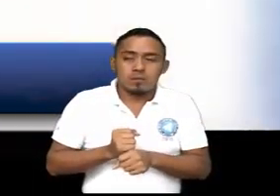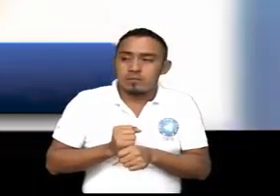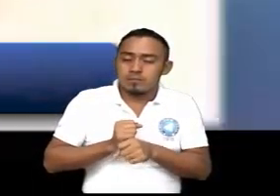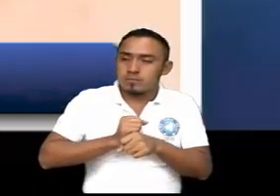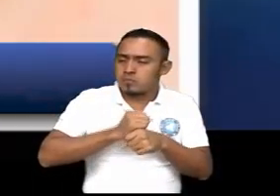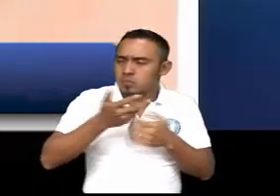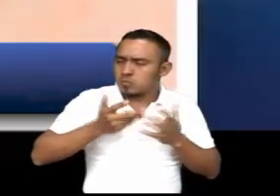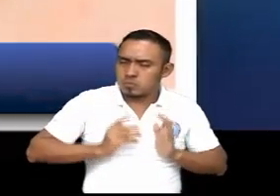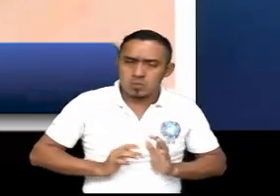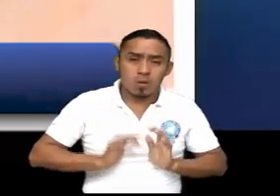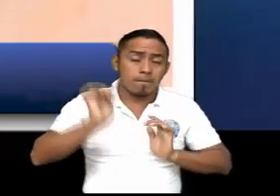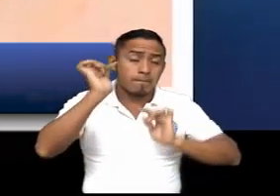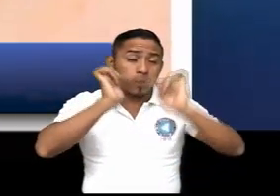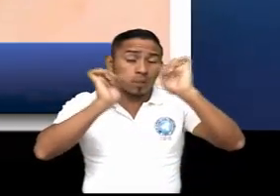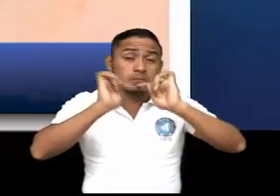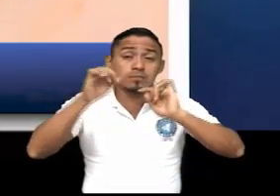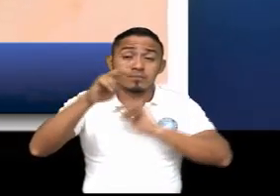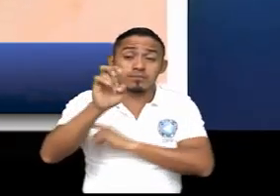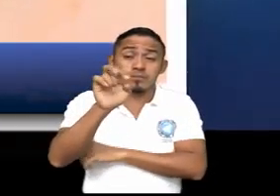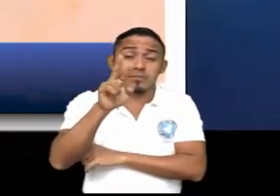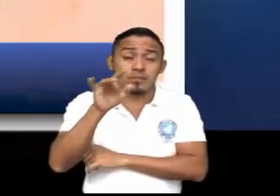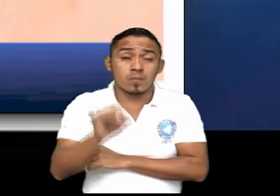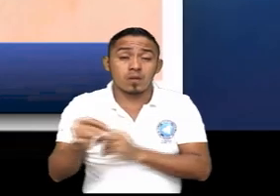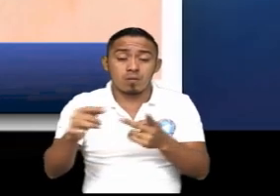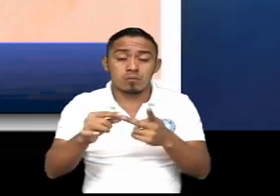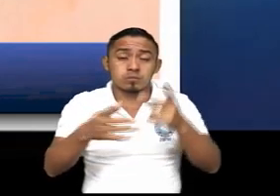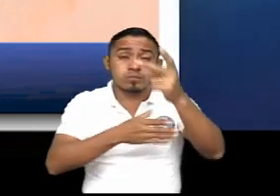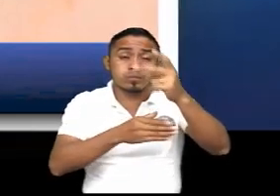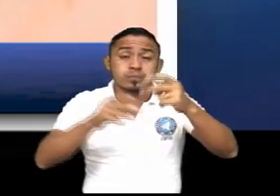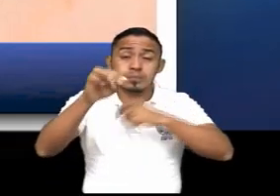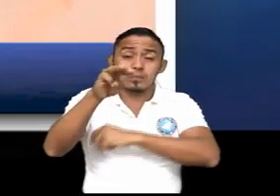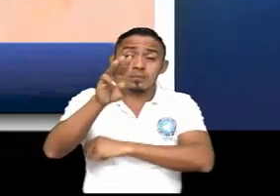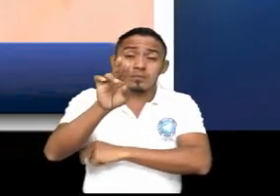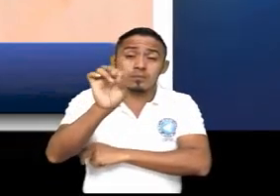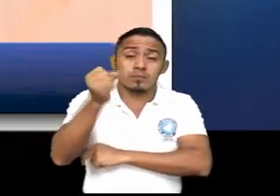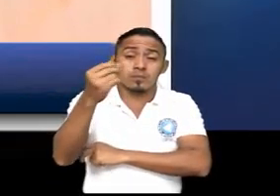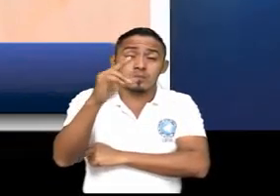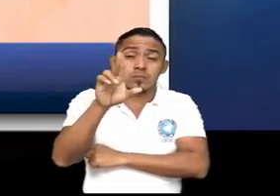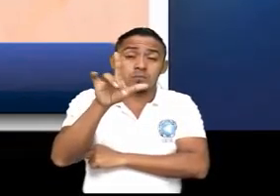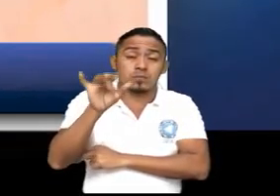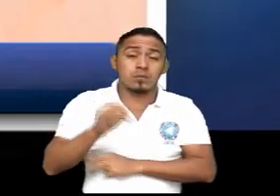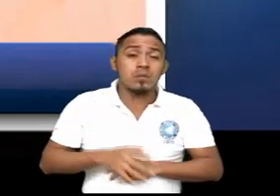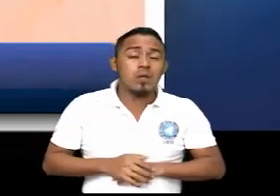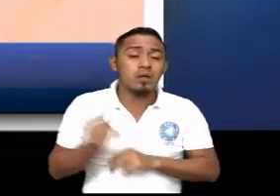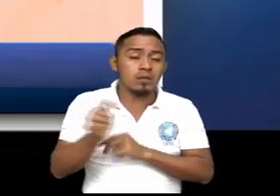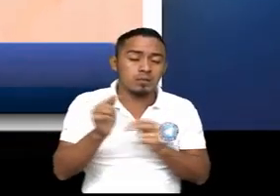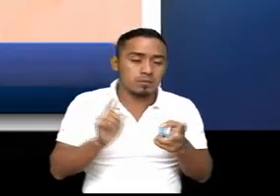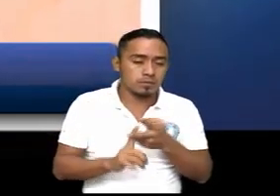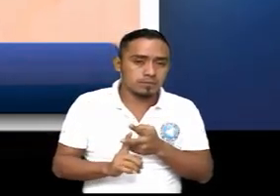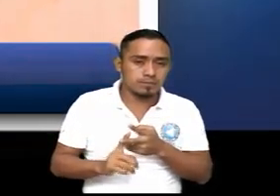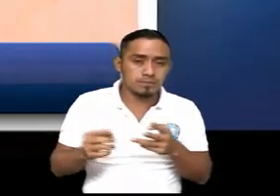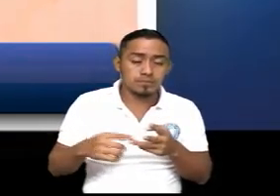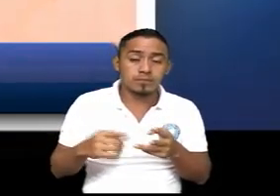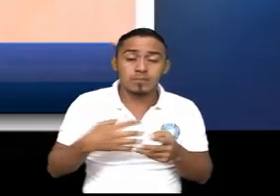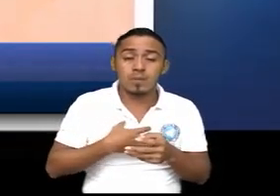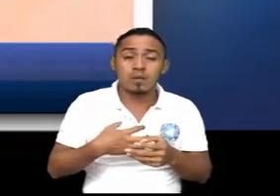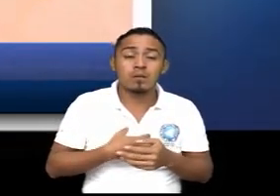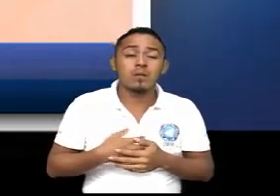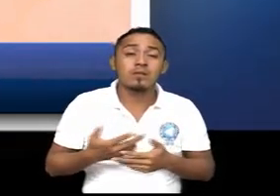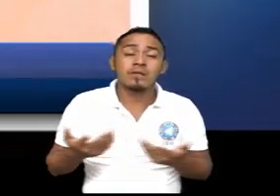músculos. Exactamente. Y nuestro, acordate que estamos diciendo que uno de los mecanismos es vasogénico. Entonces, sí, si